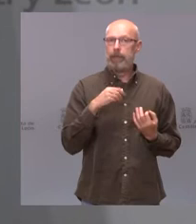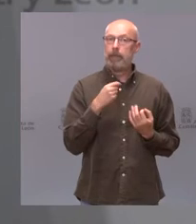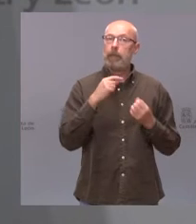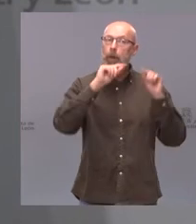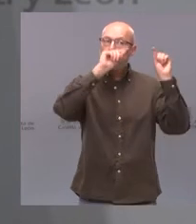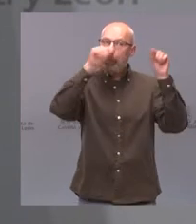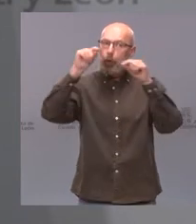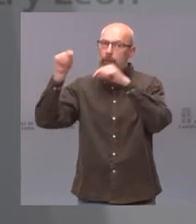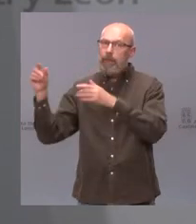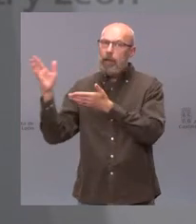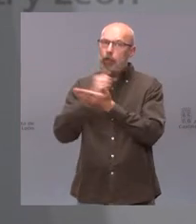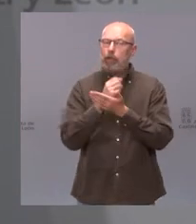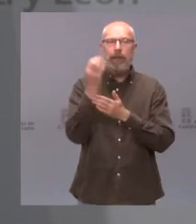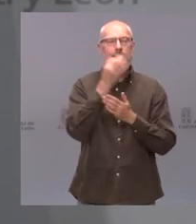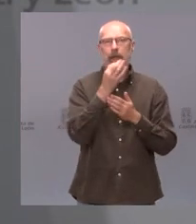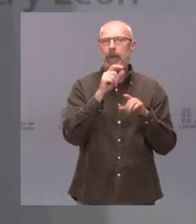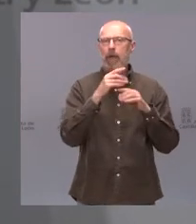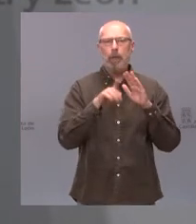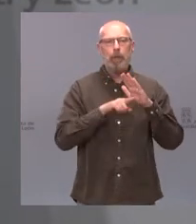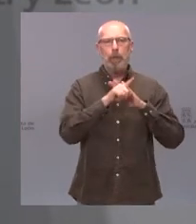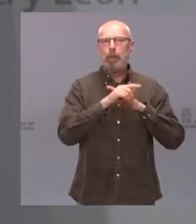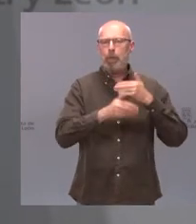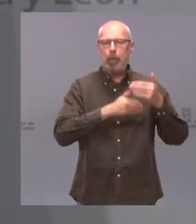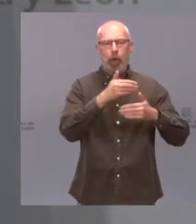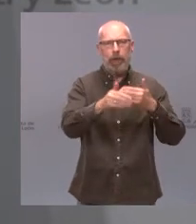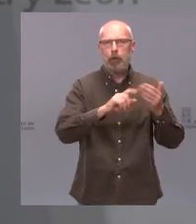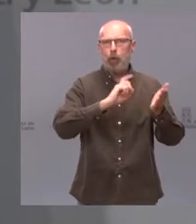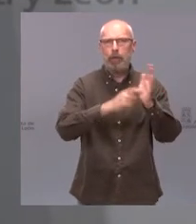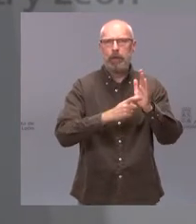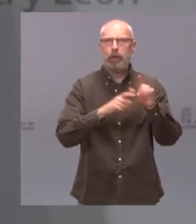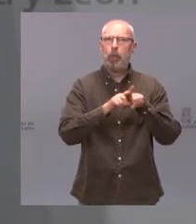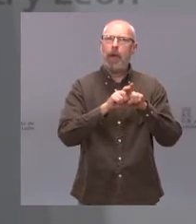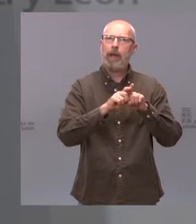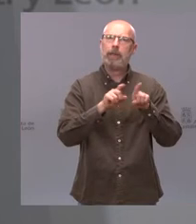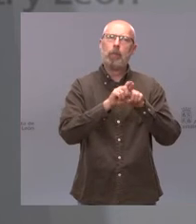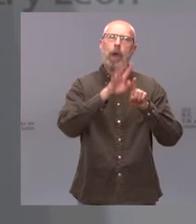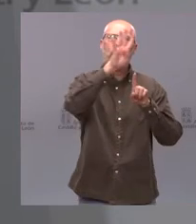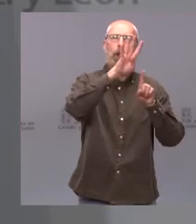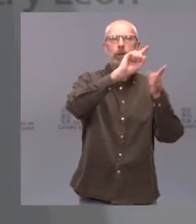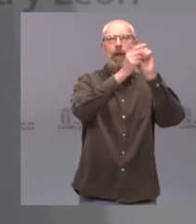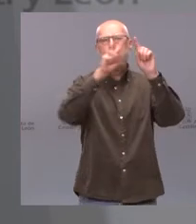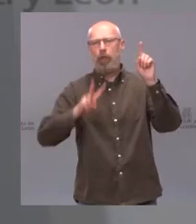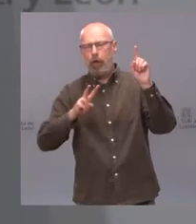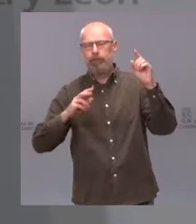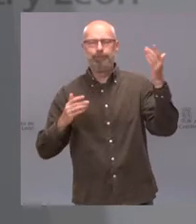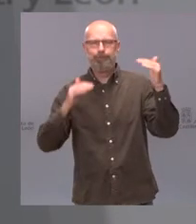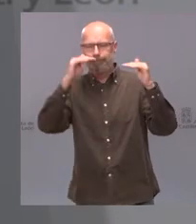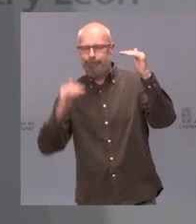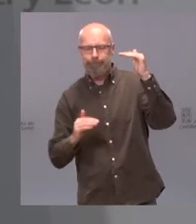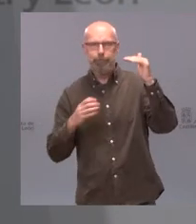tienen que hacer todo el recorrido, que no saltaríamos del 4 al 2, que todo el mundo tiene que hacer todo el